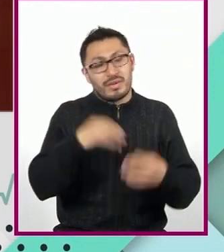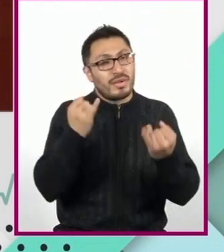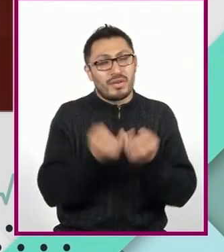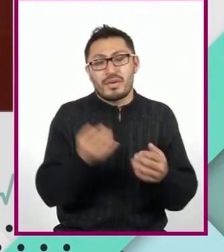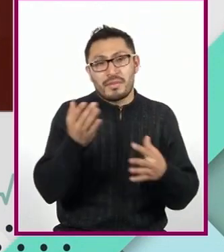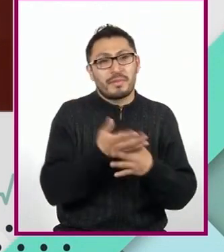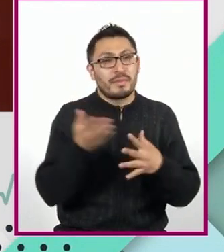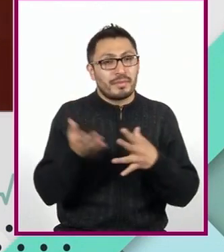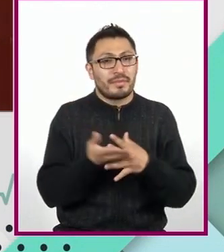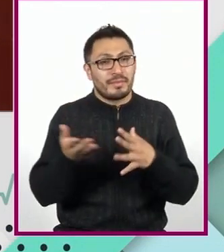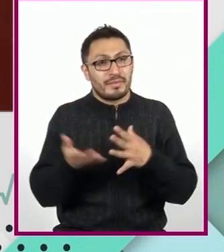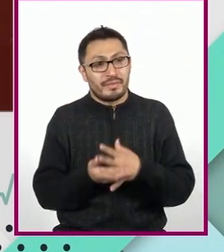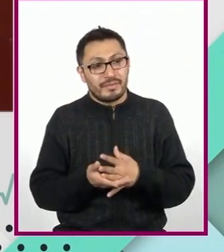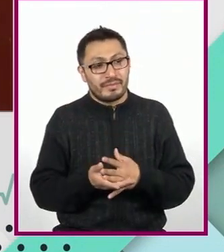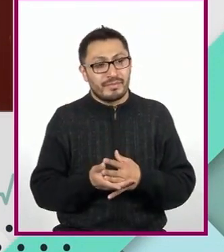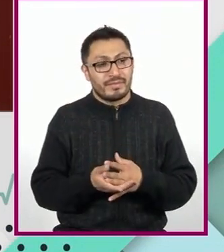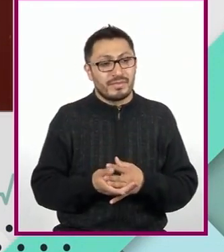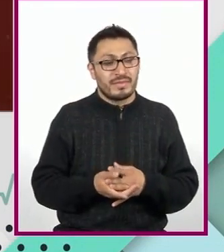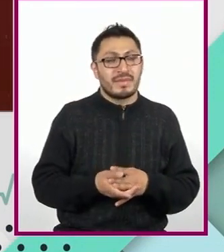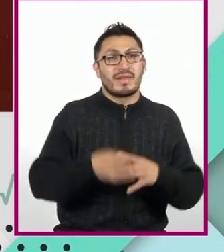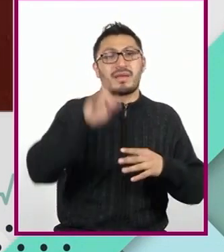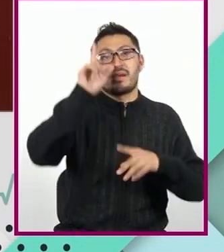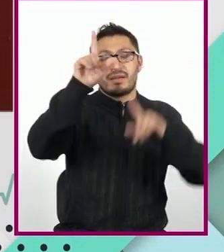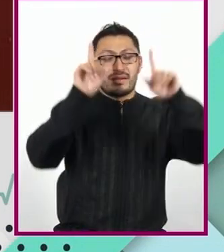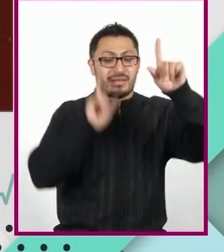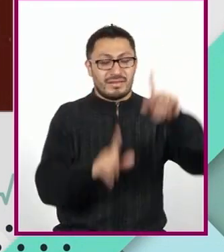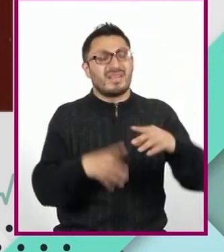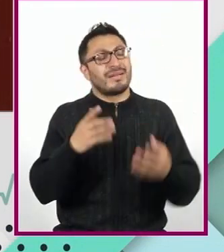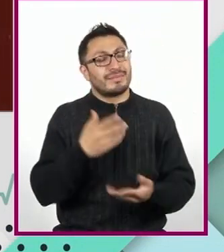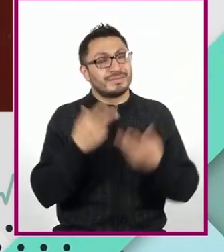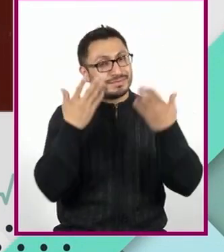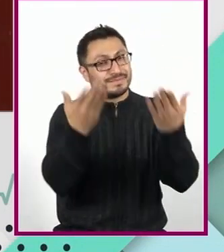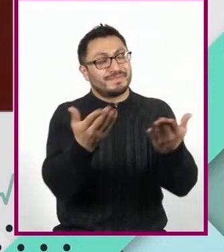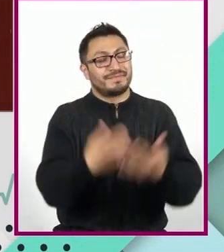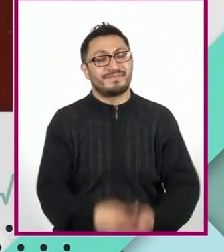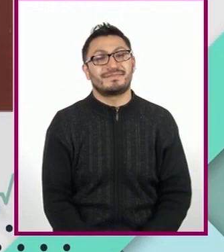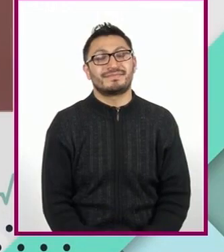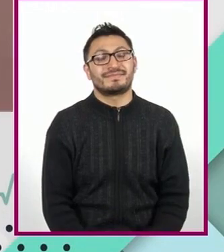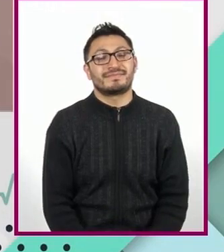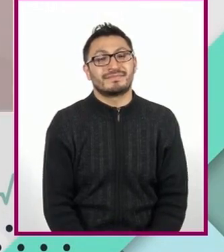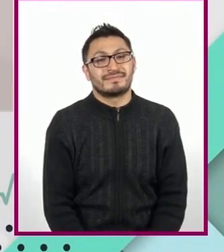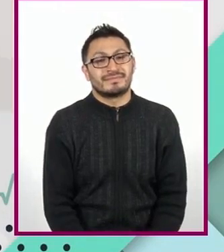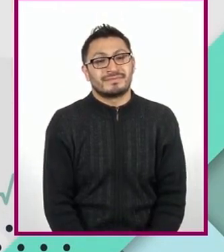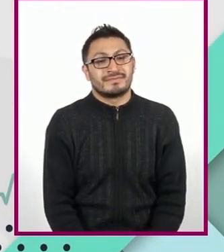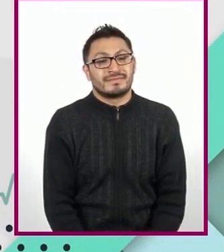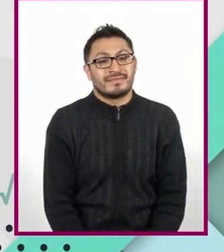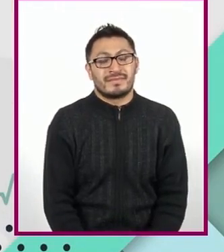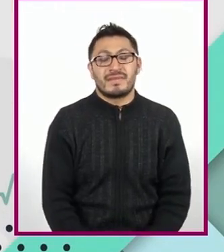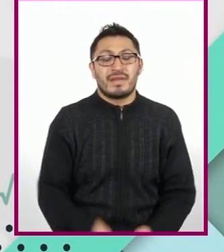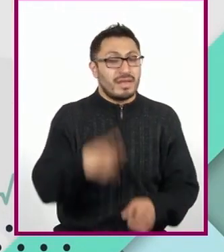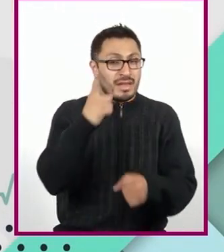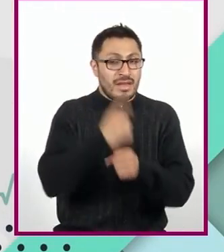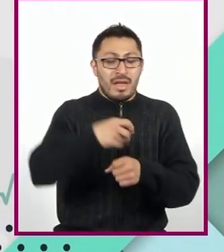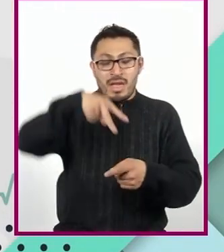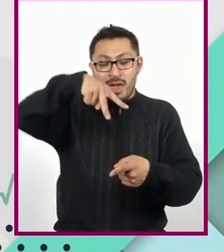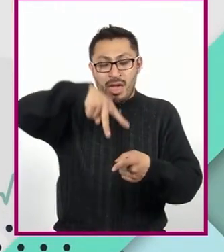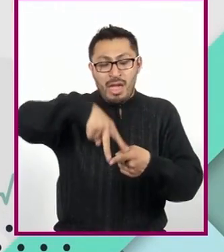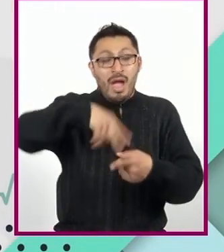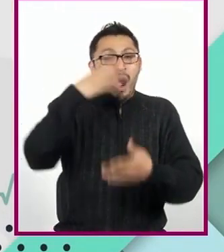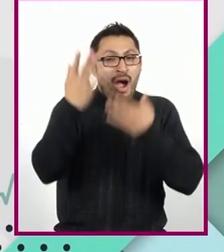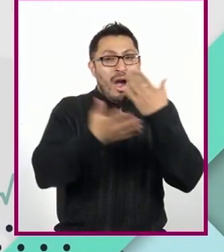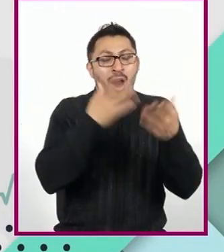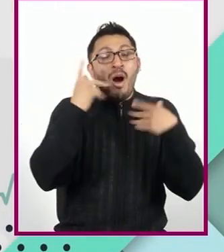clasifican por la medida de sus lados. Acompáñame a ver cuál es esta clasificación. El primer triángulo que vamos a